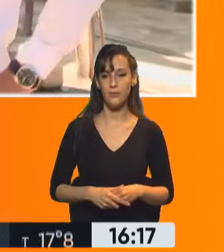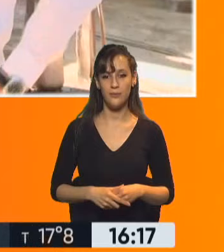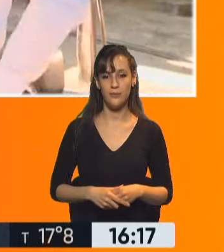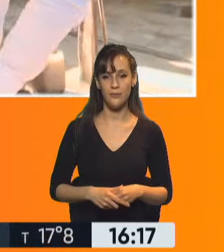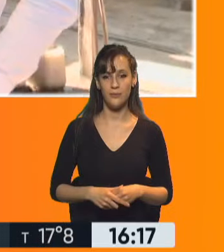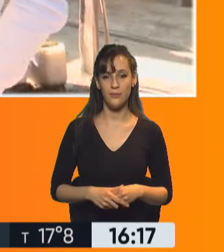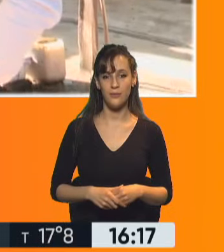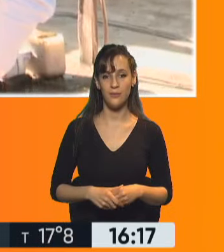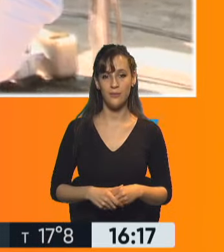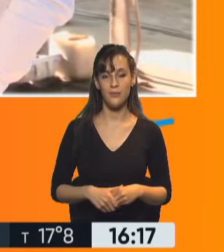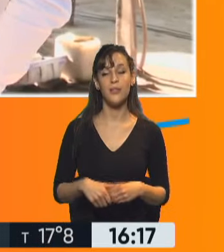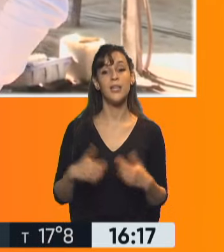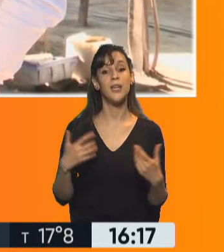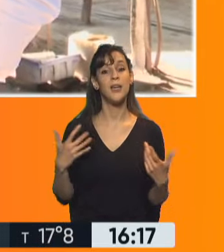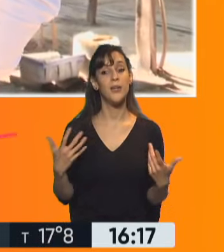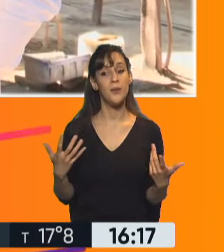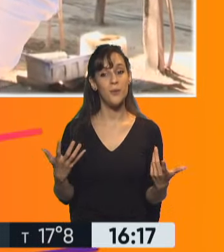Y bueno, cumpliendo los sueños,